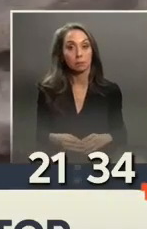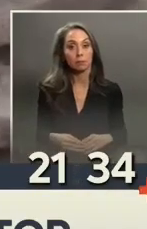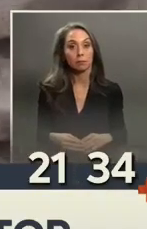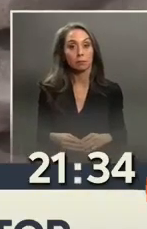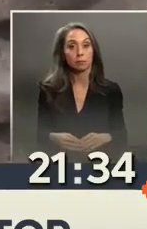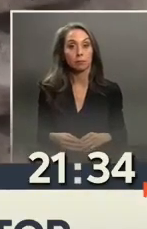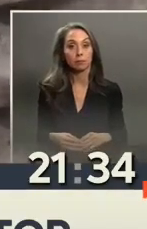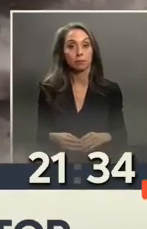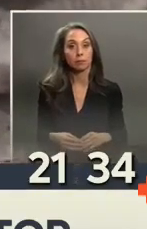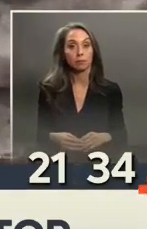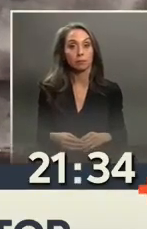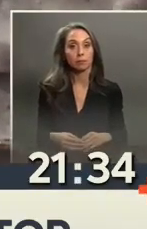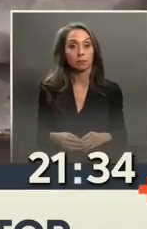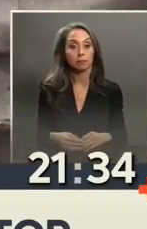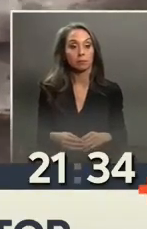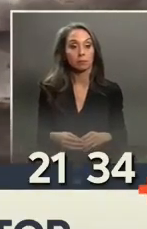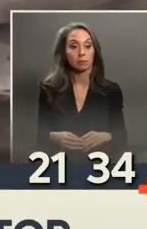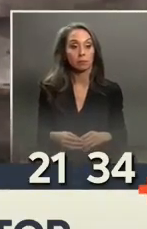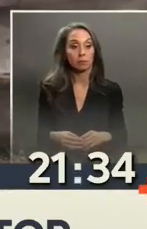para mí